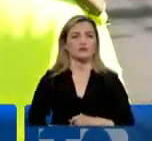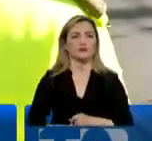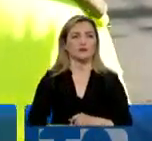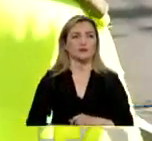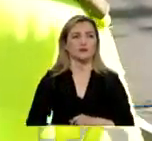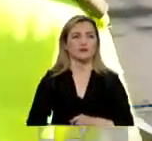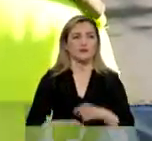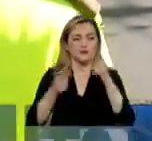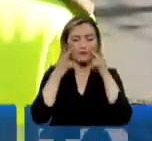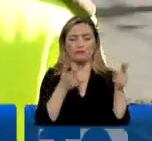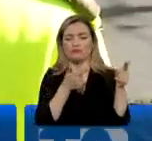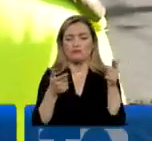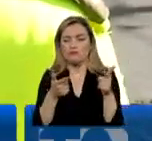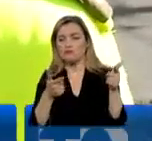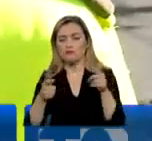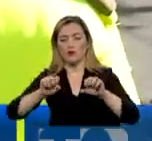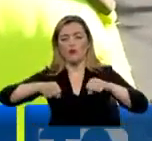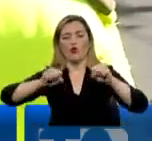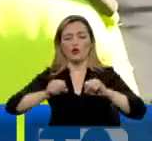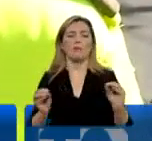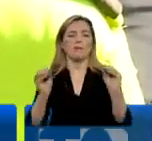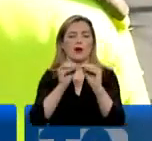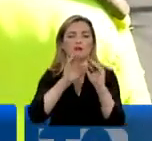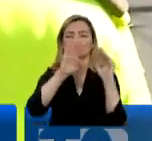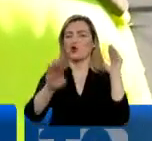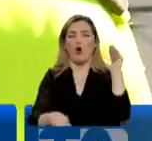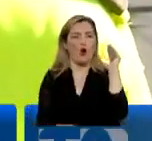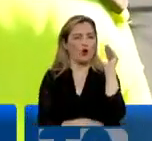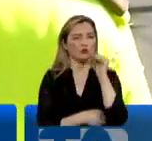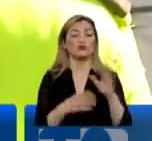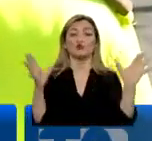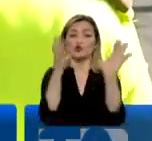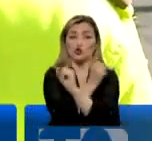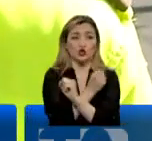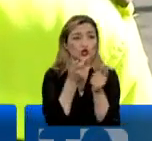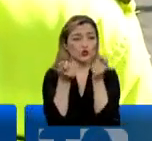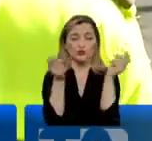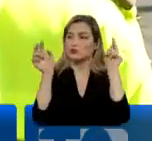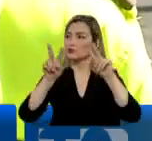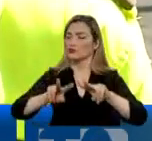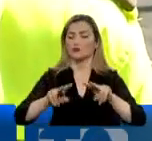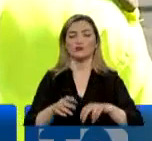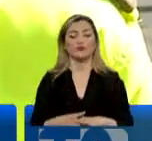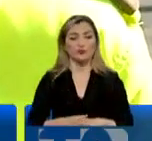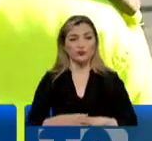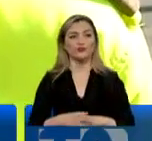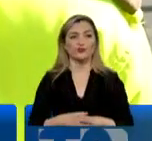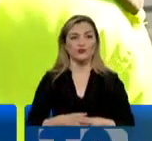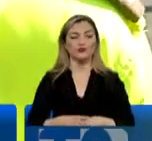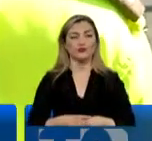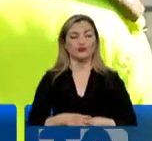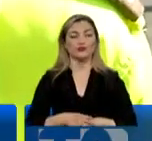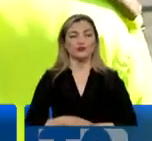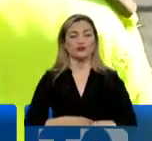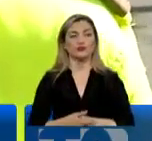implementar aquí el patrullaje preventivo con motocicletas las 24 horas y en la noche también, igual manera, el patrullaje con balizas y